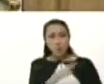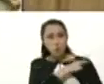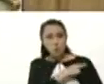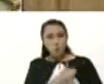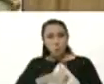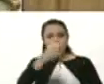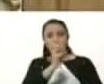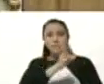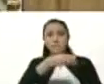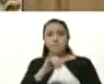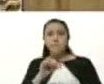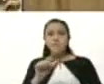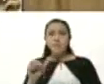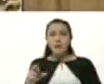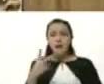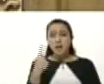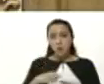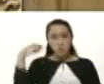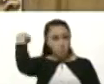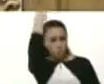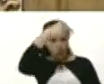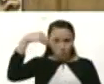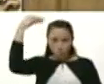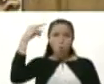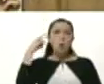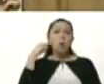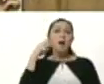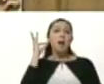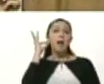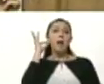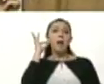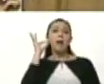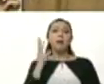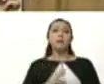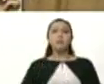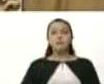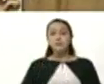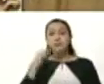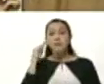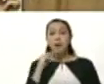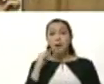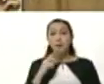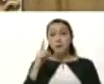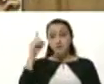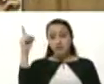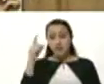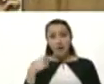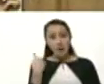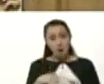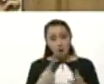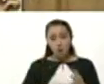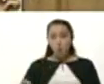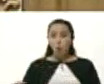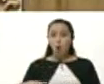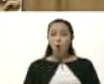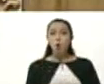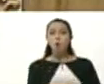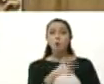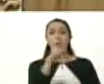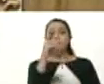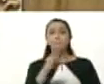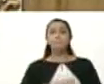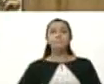en el turbante de la negra Isidora. En Guri y Macagua y Tocoma y